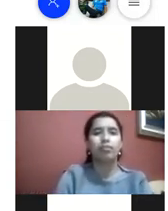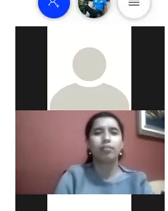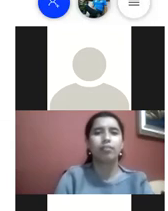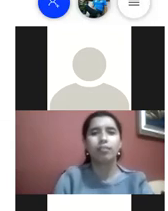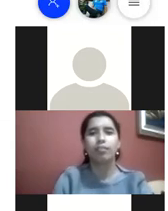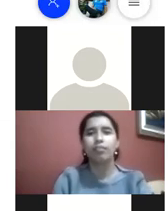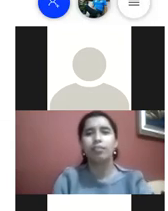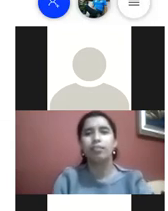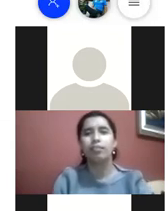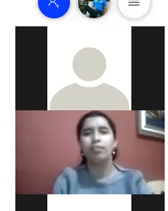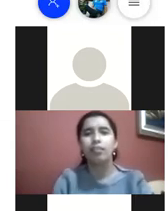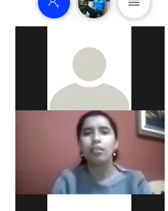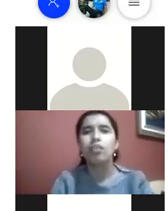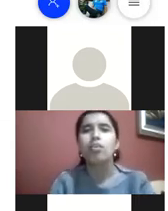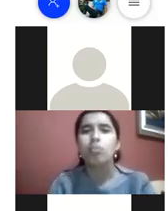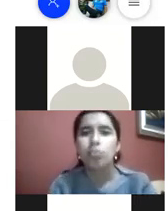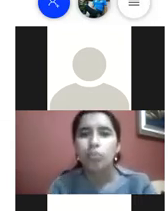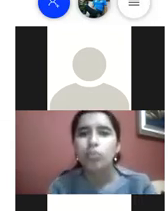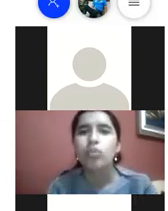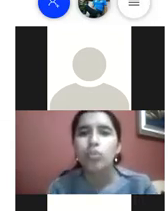Bien, entonces